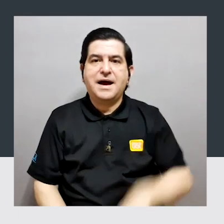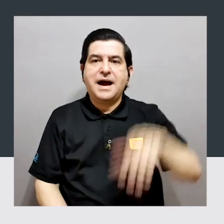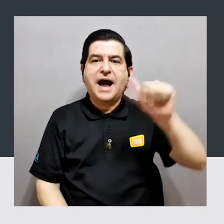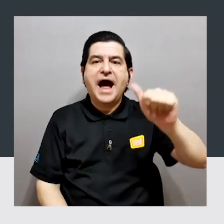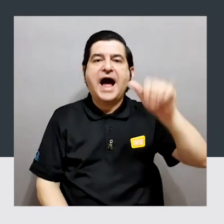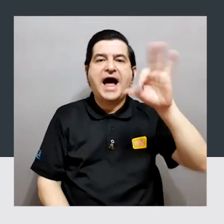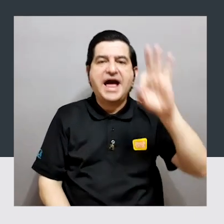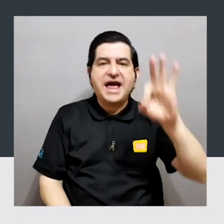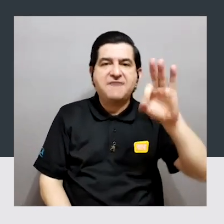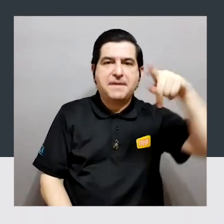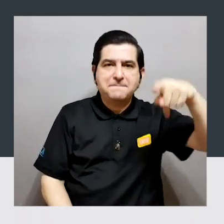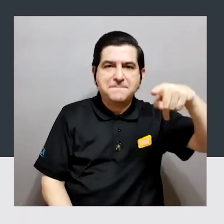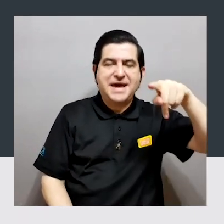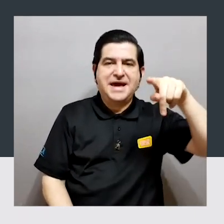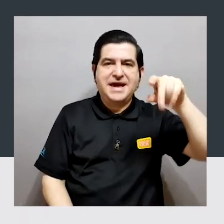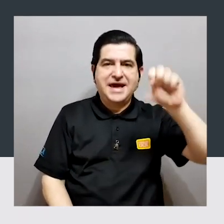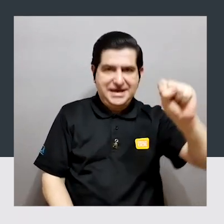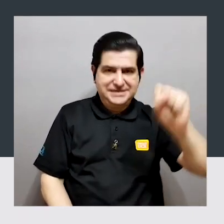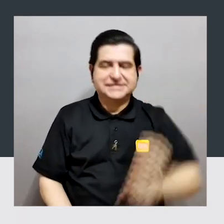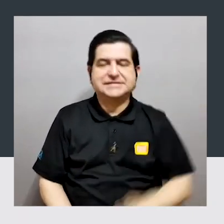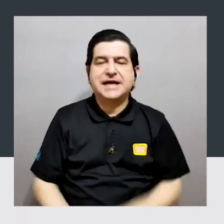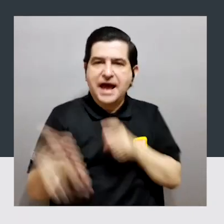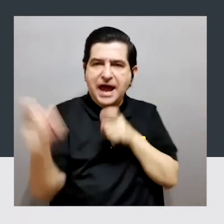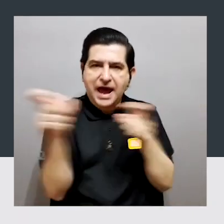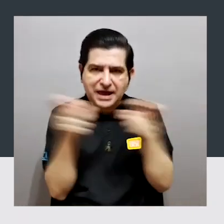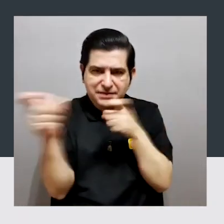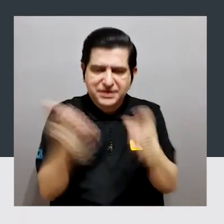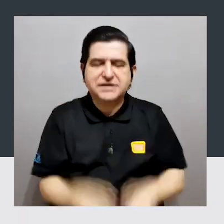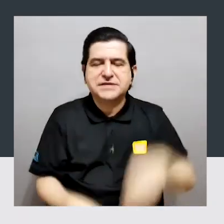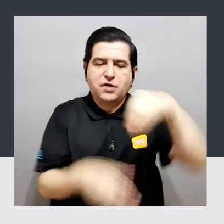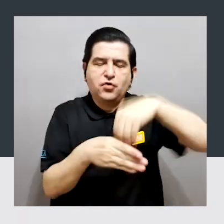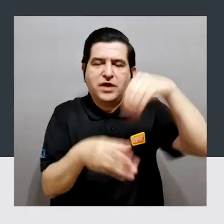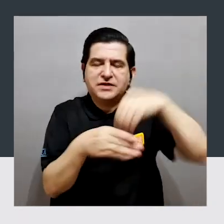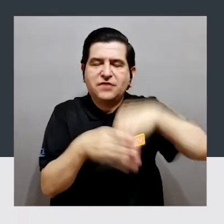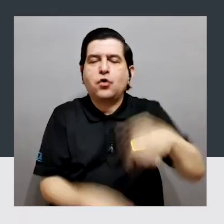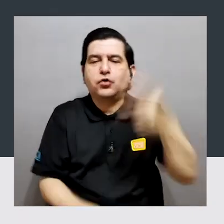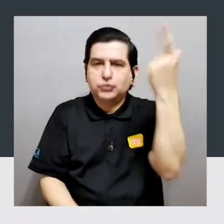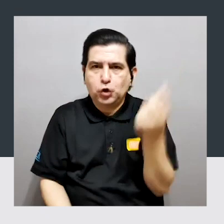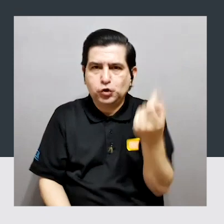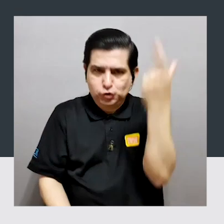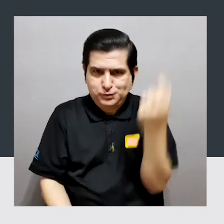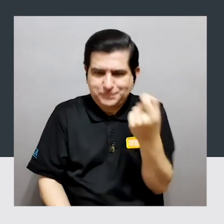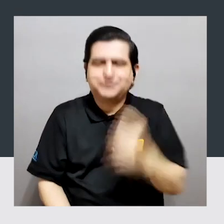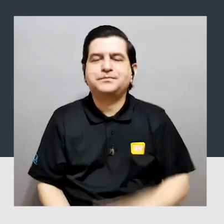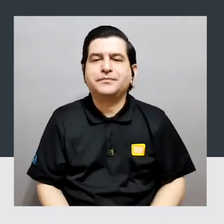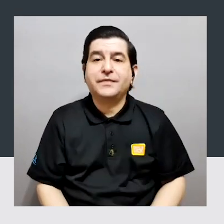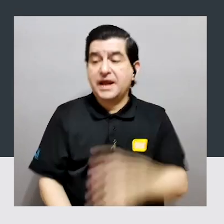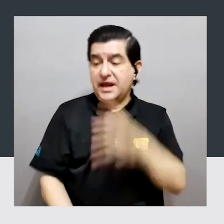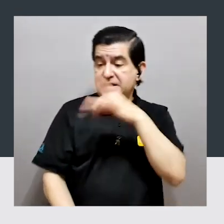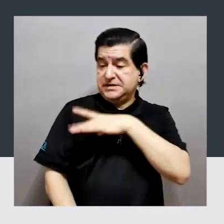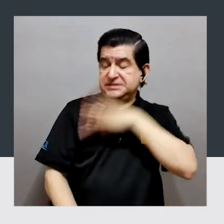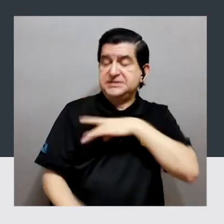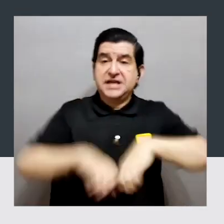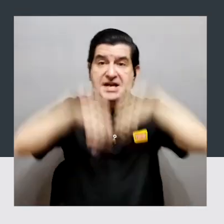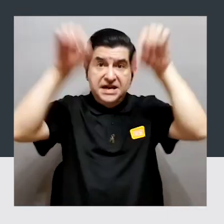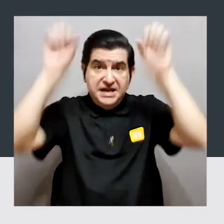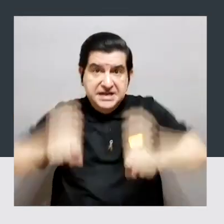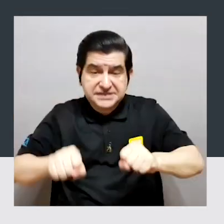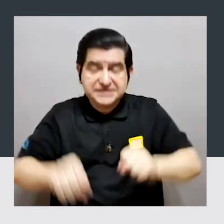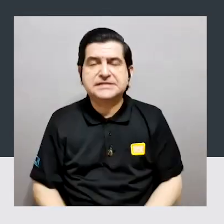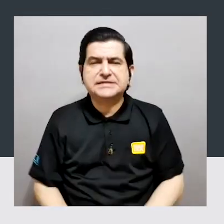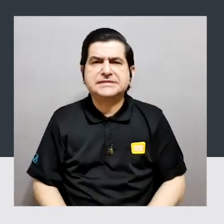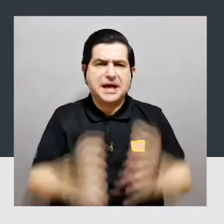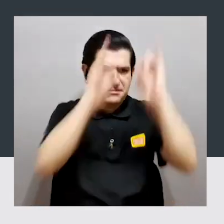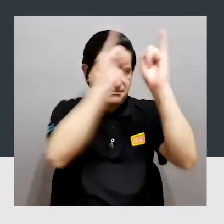como AFPS, Administradoras de Fondos de Pensiones. Así, Chile adopta un esquema de